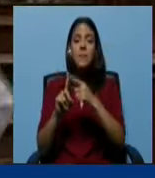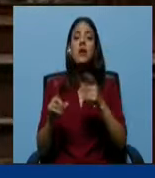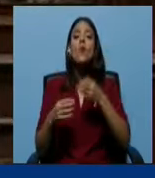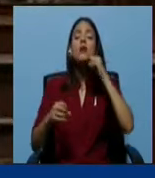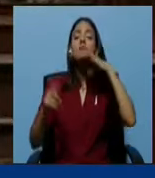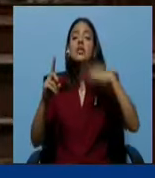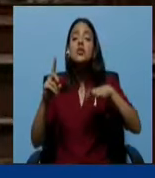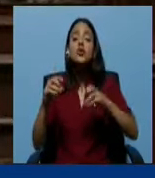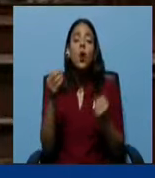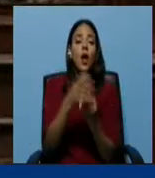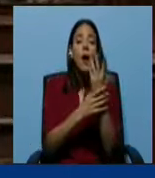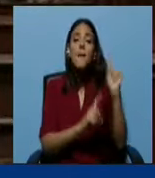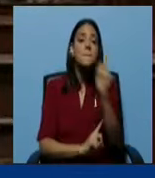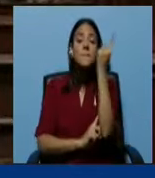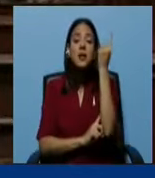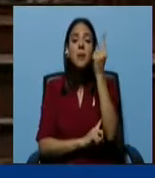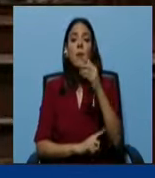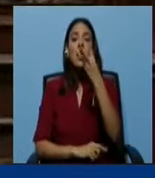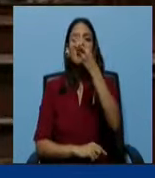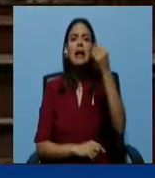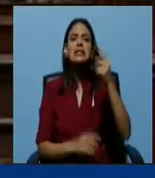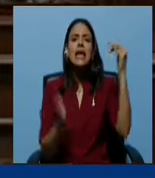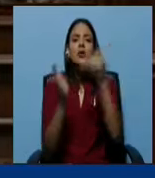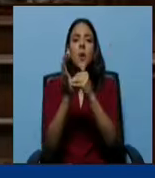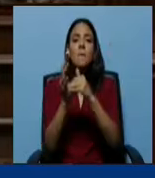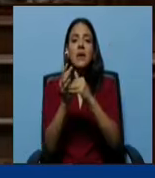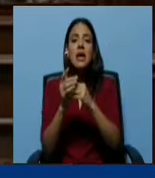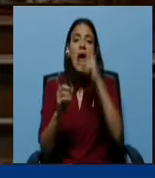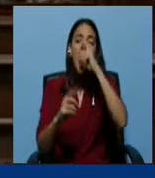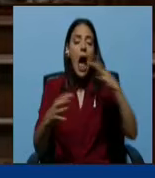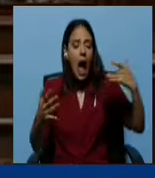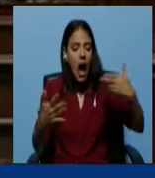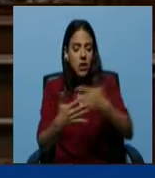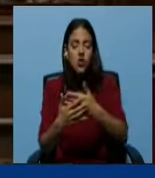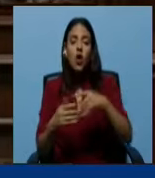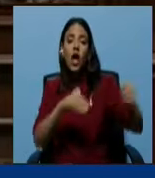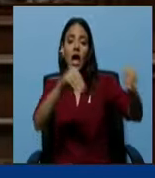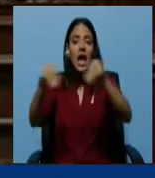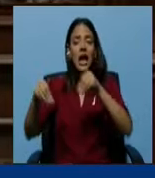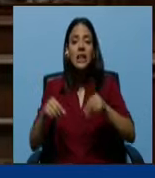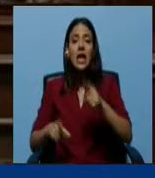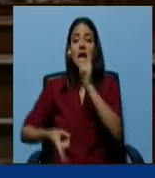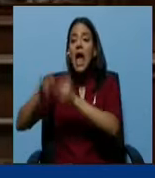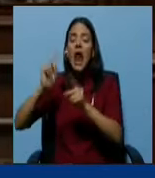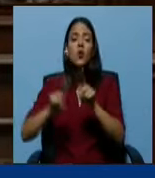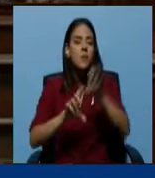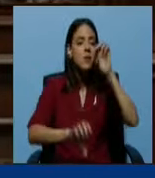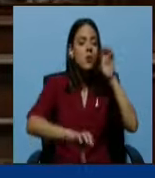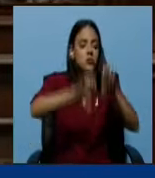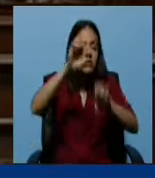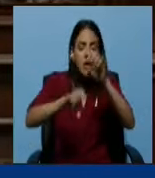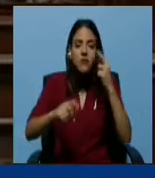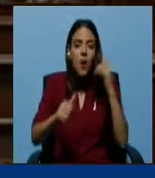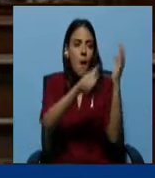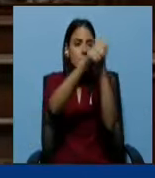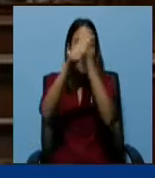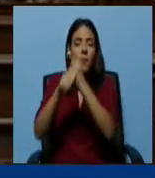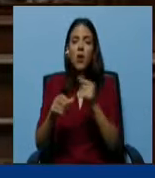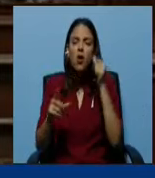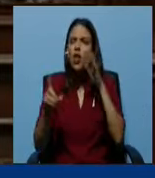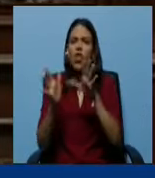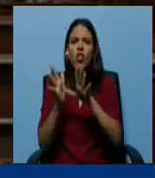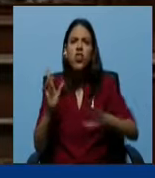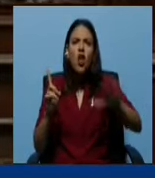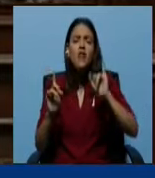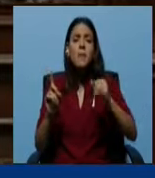Dicen los estudiosos, pues, los científicos. Con unos descubrimientos recientes, creo que en Argentina, ¿no?